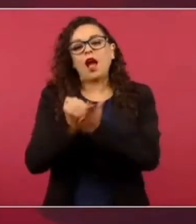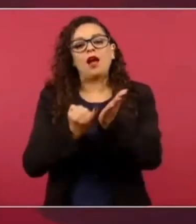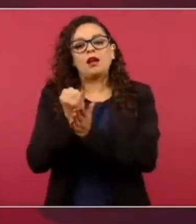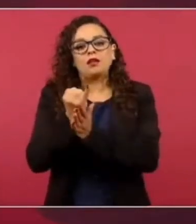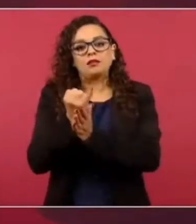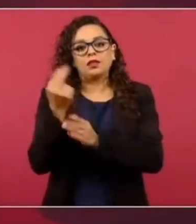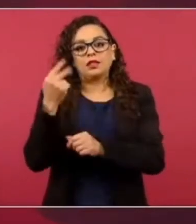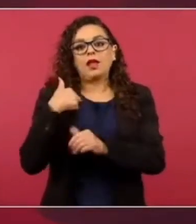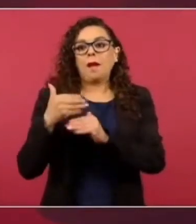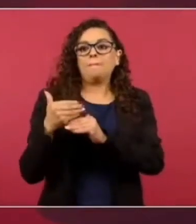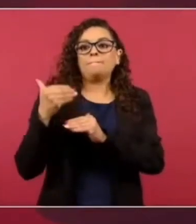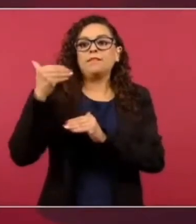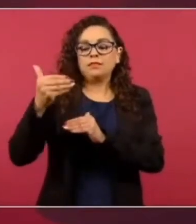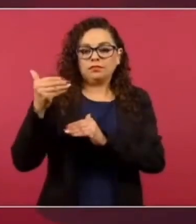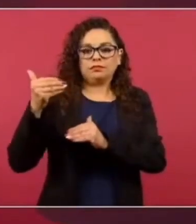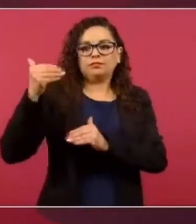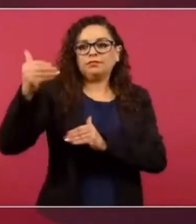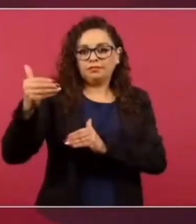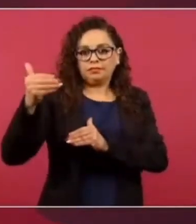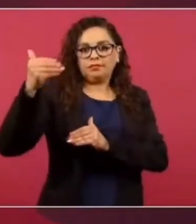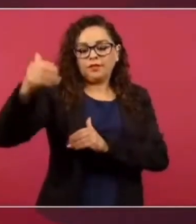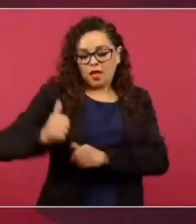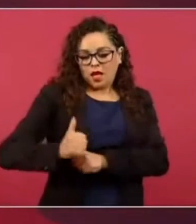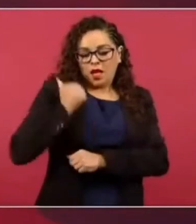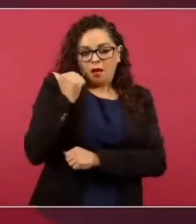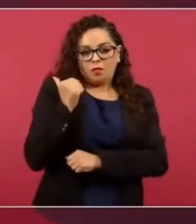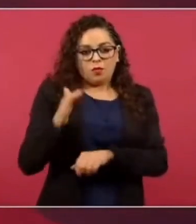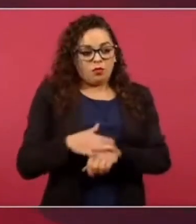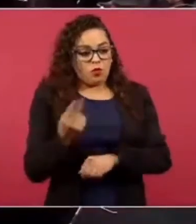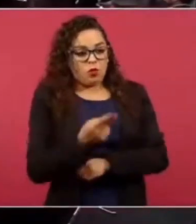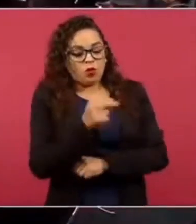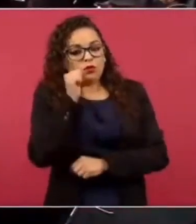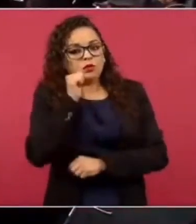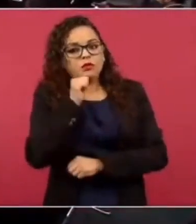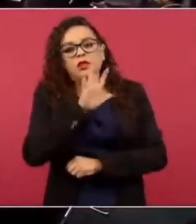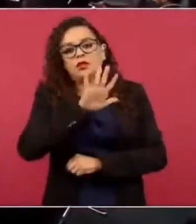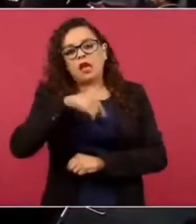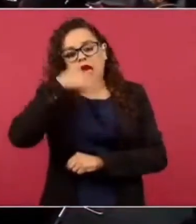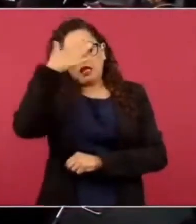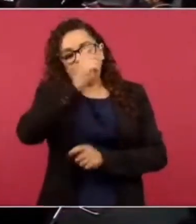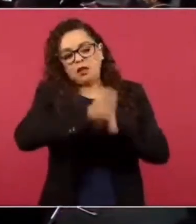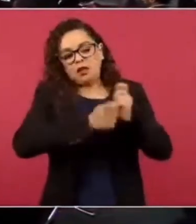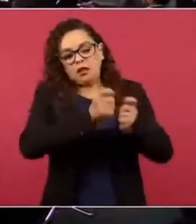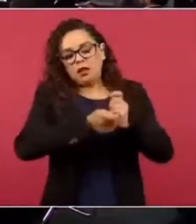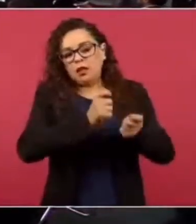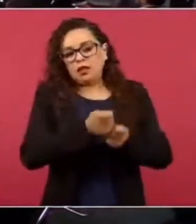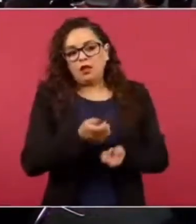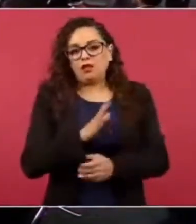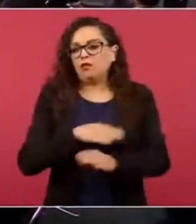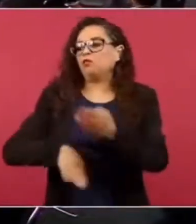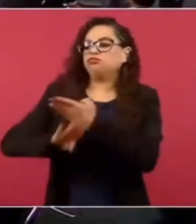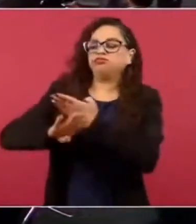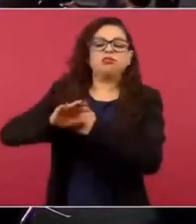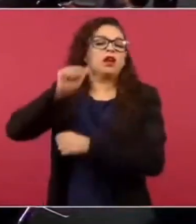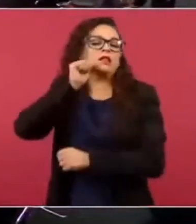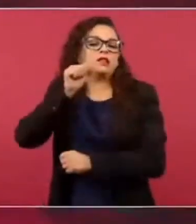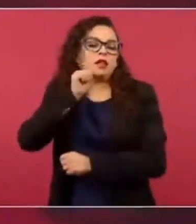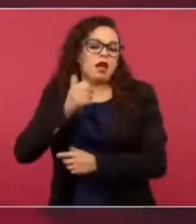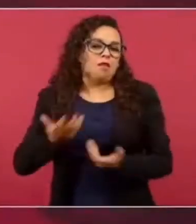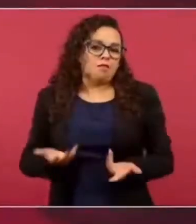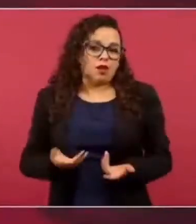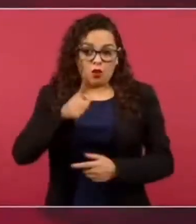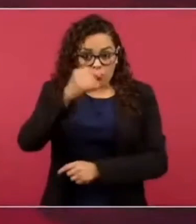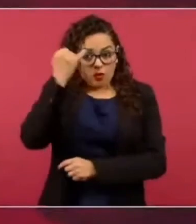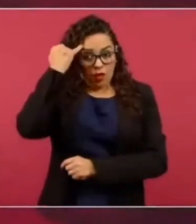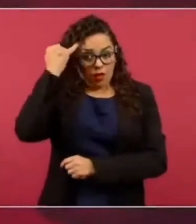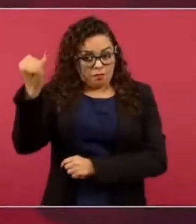Entonces, para tener elementos, porque si no, imagínense, ¿qué querían los